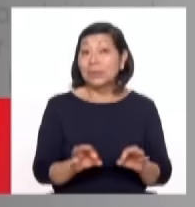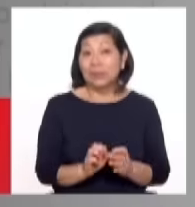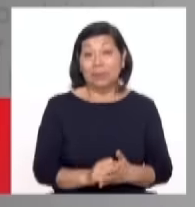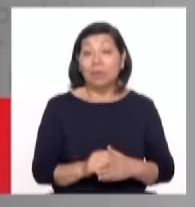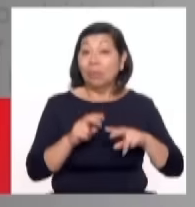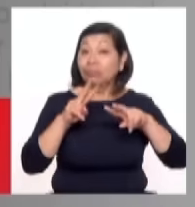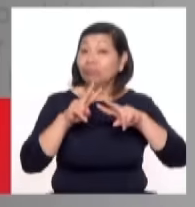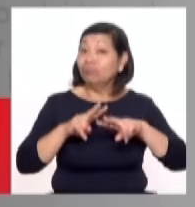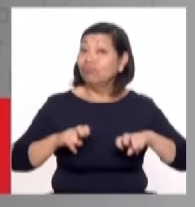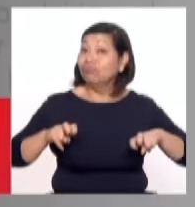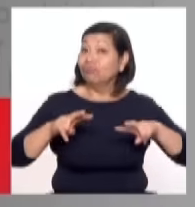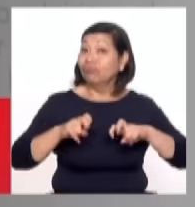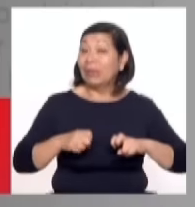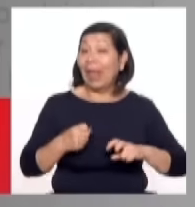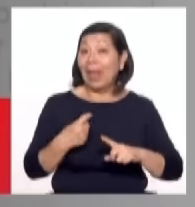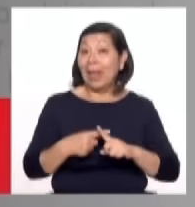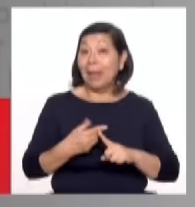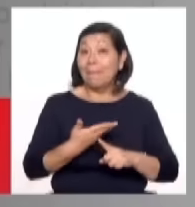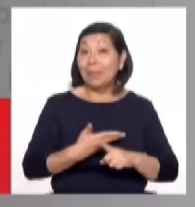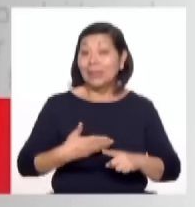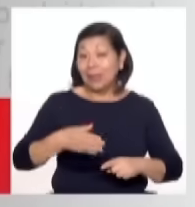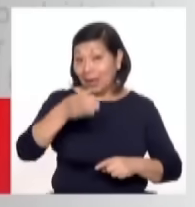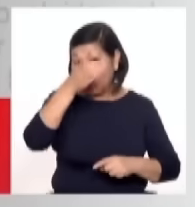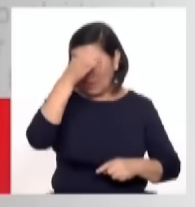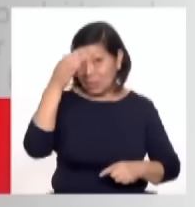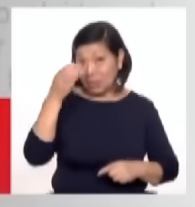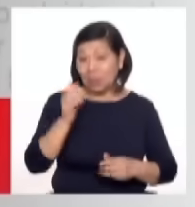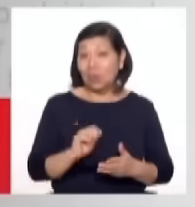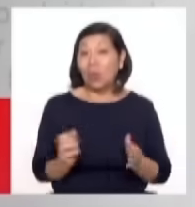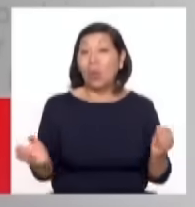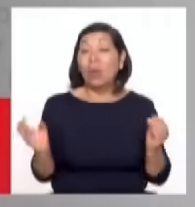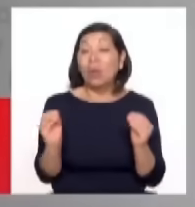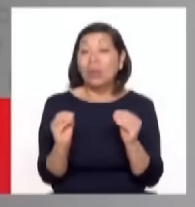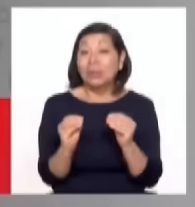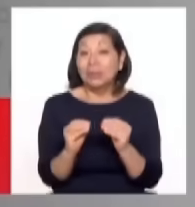las investigaciones al expresidente Pedro Castillo, su